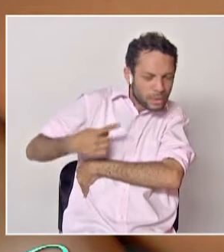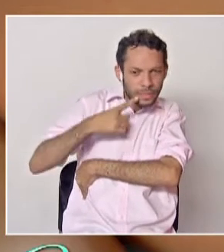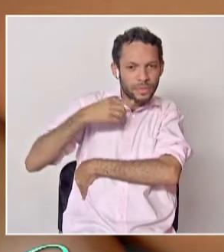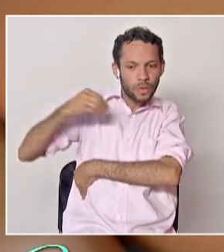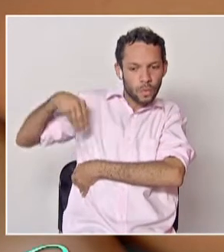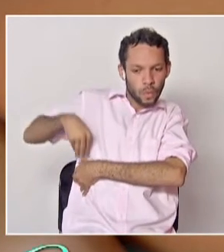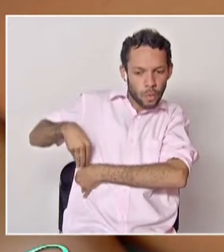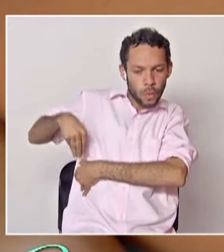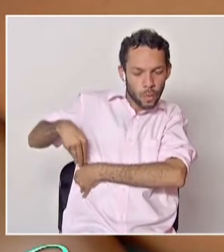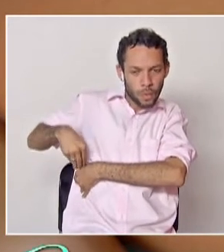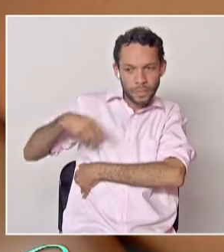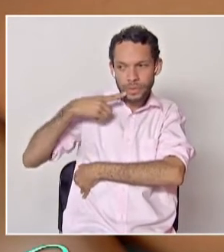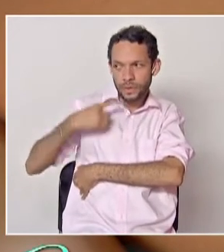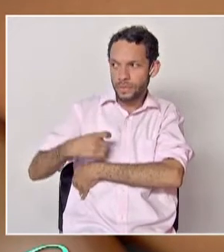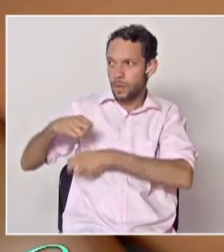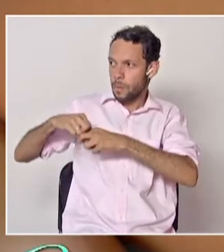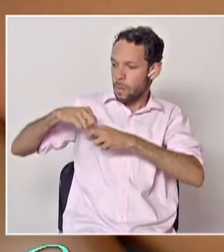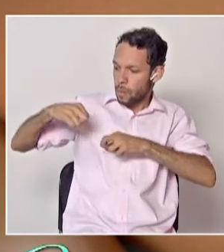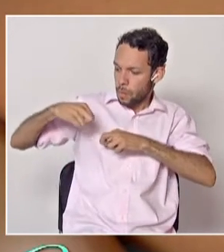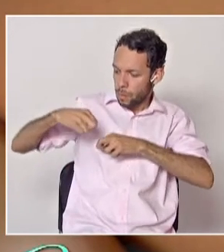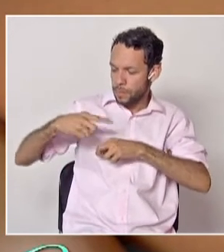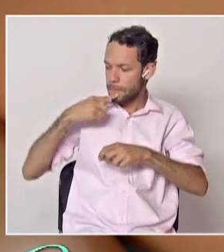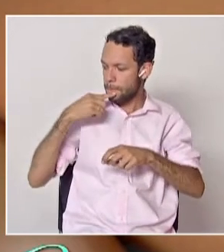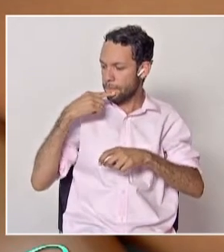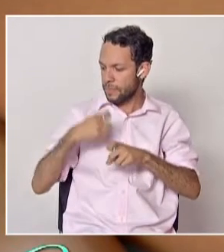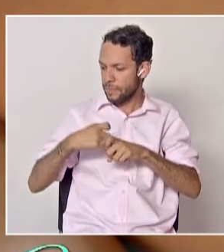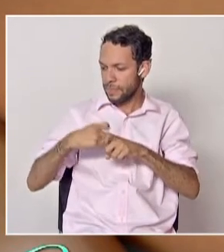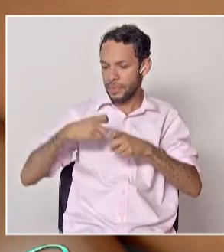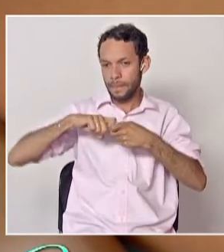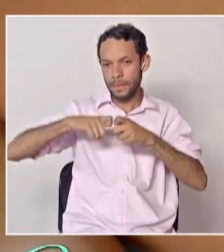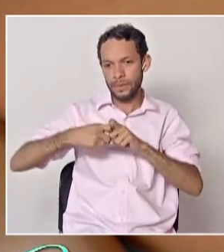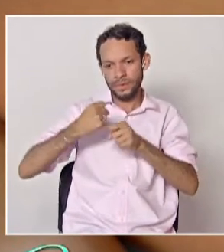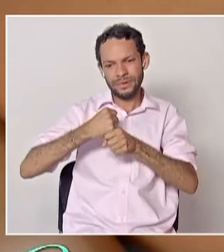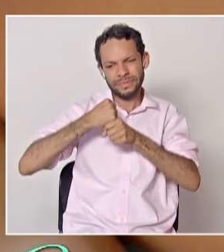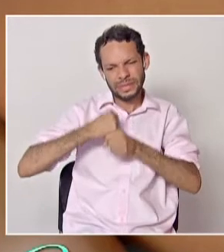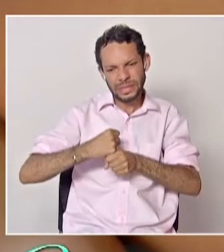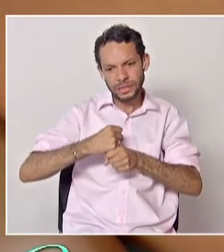Una acumulación de energía yang que estaba generando ese estado de tensión.